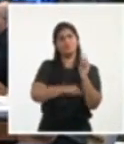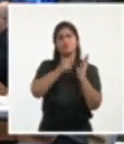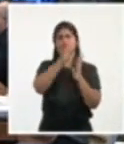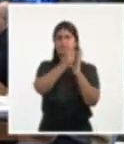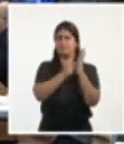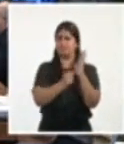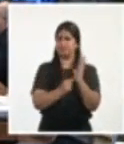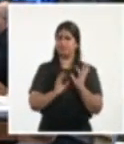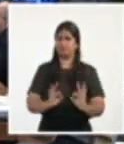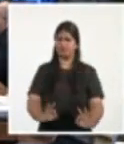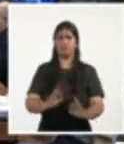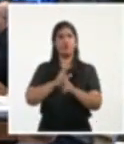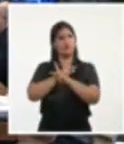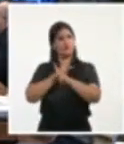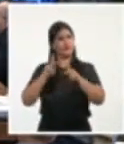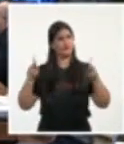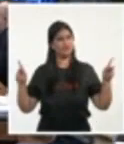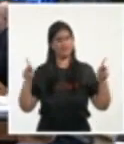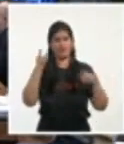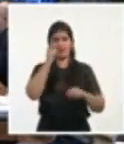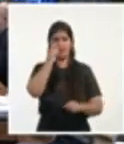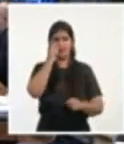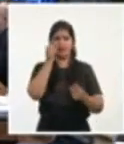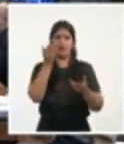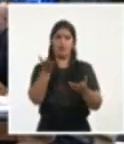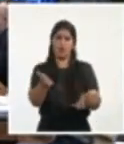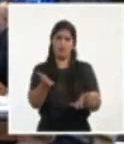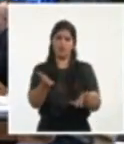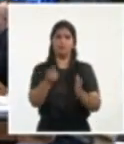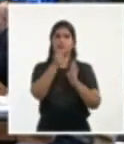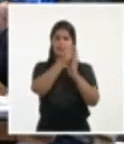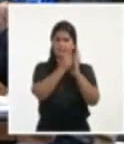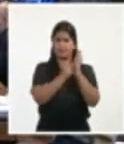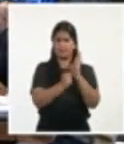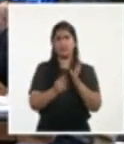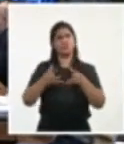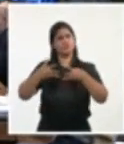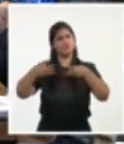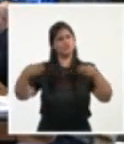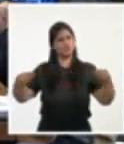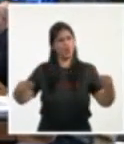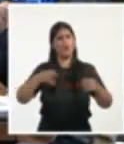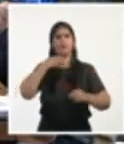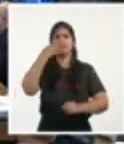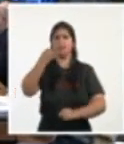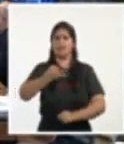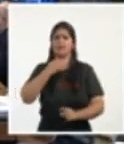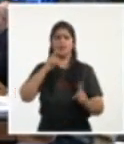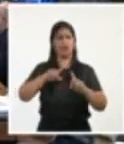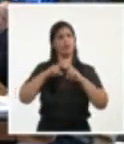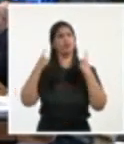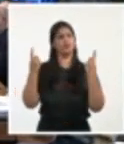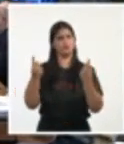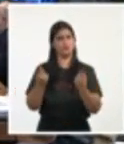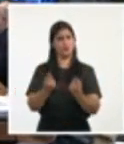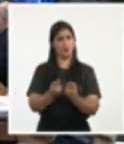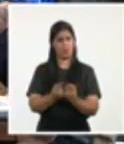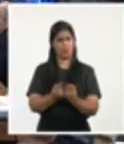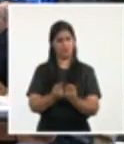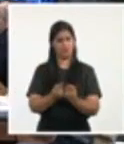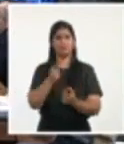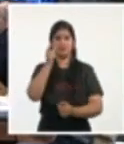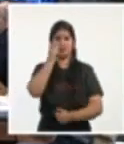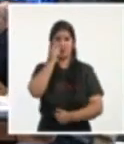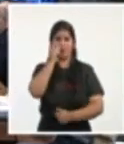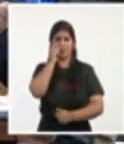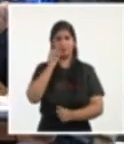profesional que el que lo puedo dar yo, desde un punto de vista más médico y también con todo el conocimiento que él tiene de la situación que